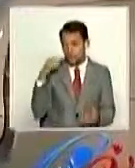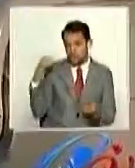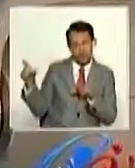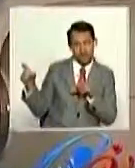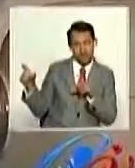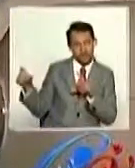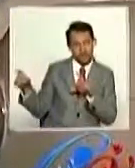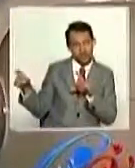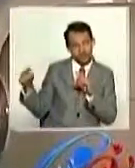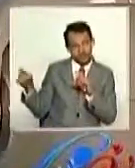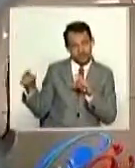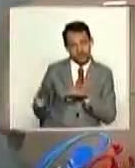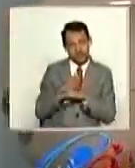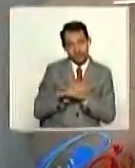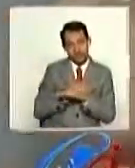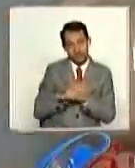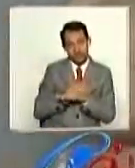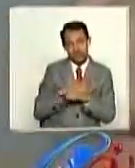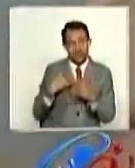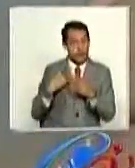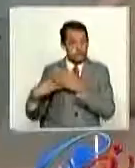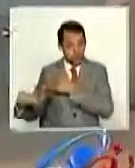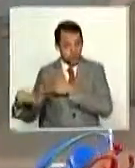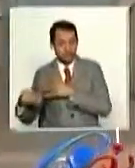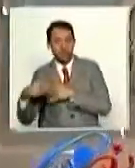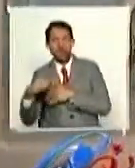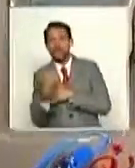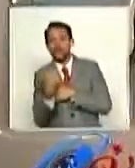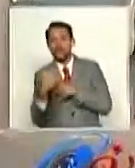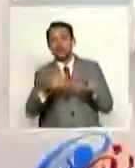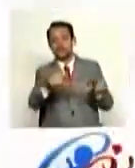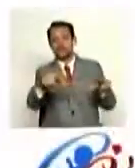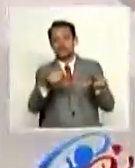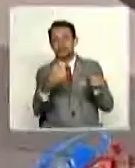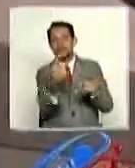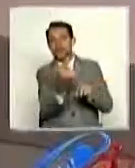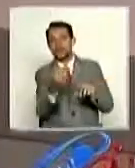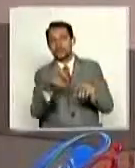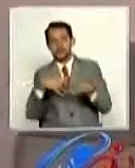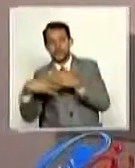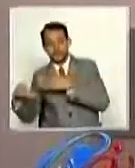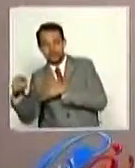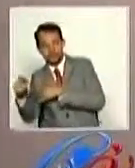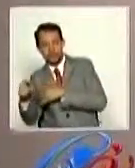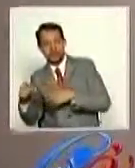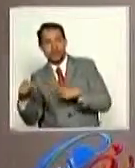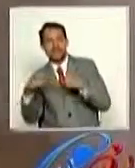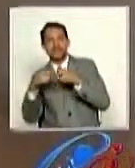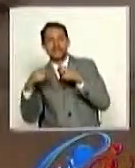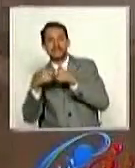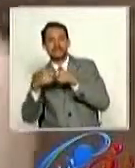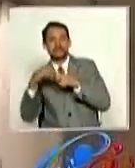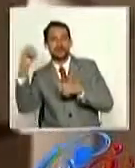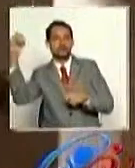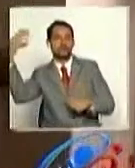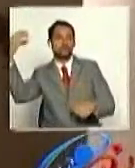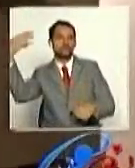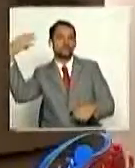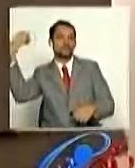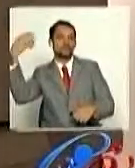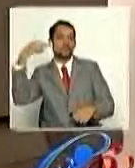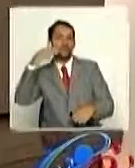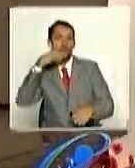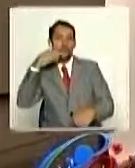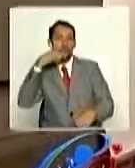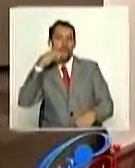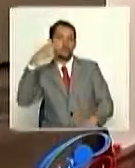nos retiramos mientras van a tomar la radiografía. En este momento vemos que se prende un bombillo,